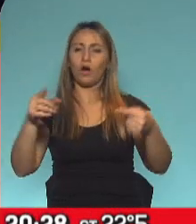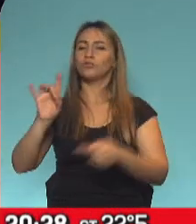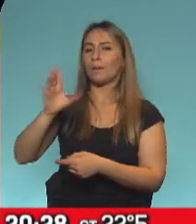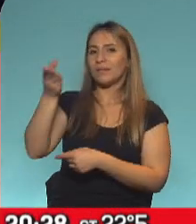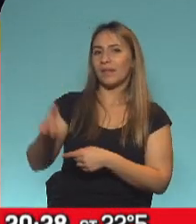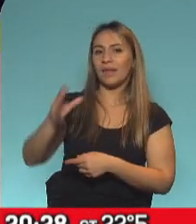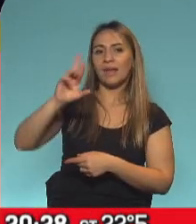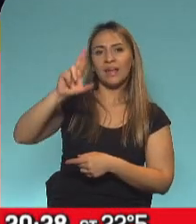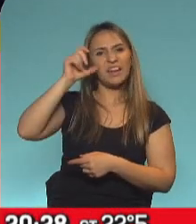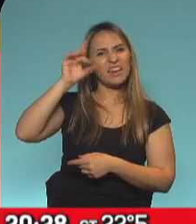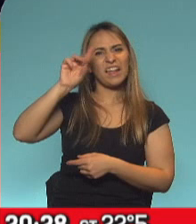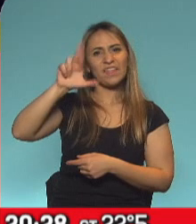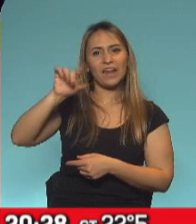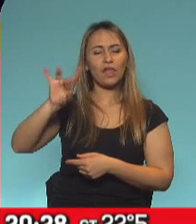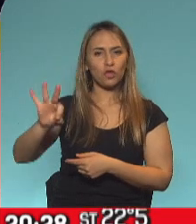Redrado?